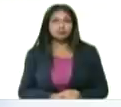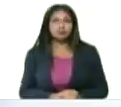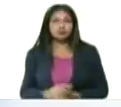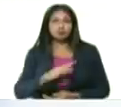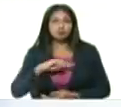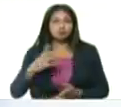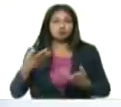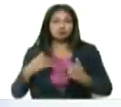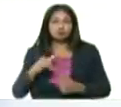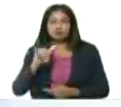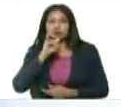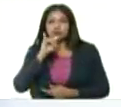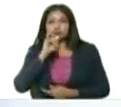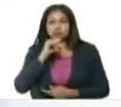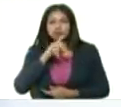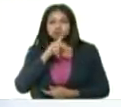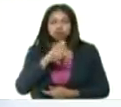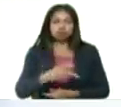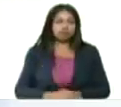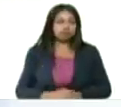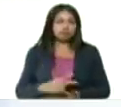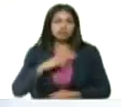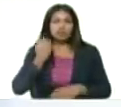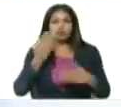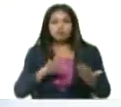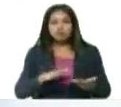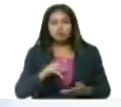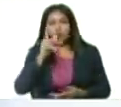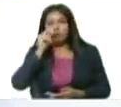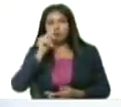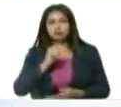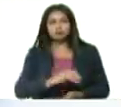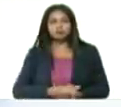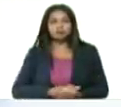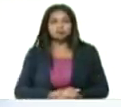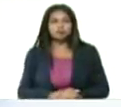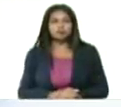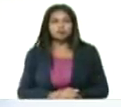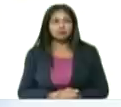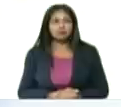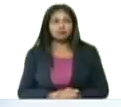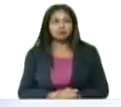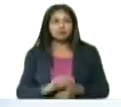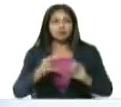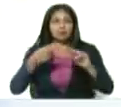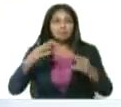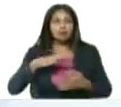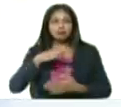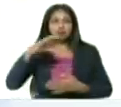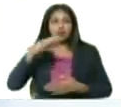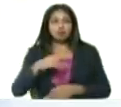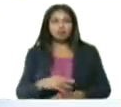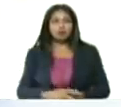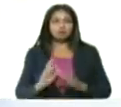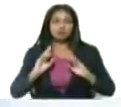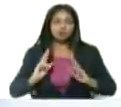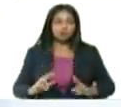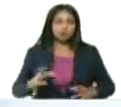recibimos la infausta noticia de su fallecimiento. Paz a su alma, reposo a su